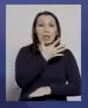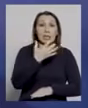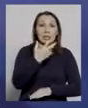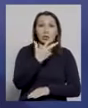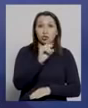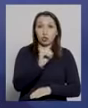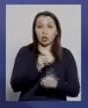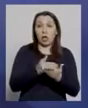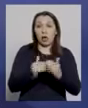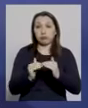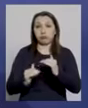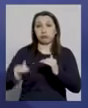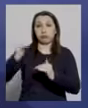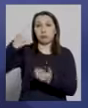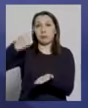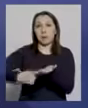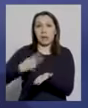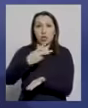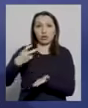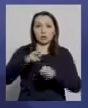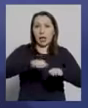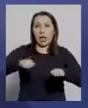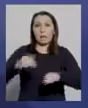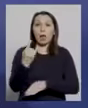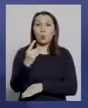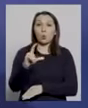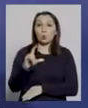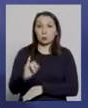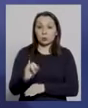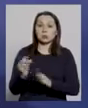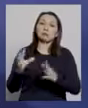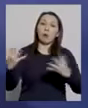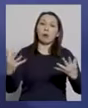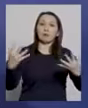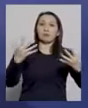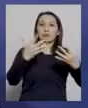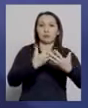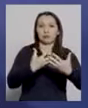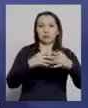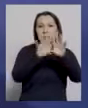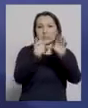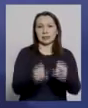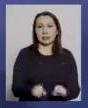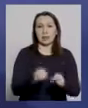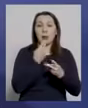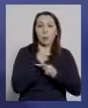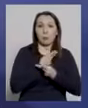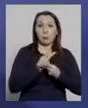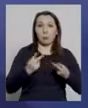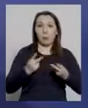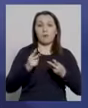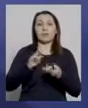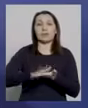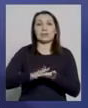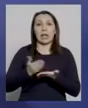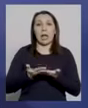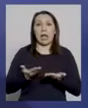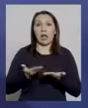a 1.200 camas UCI que se han integrado al sistema público, al sistema de